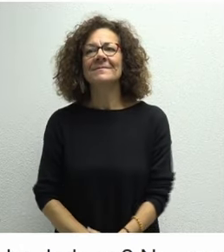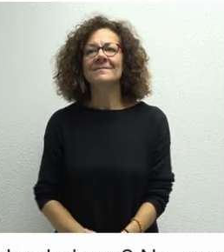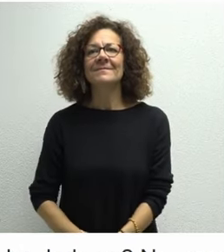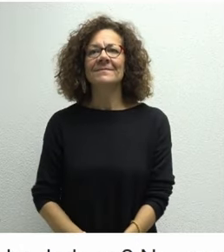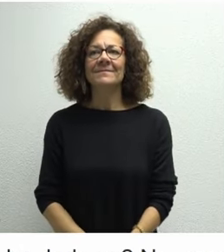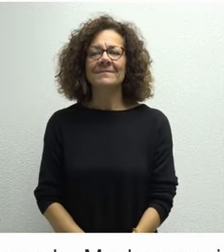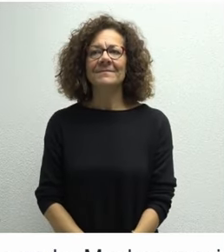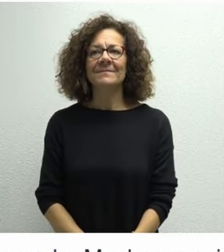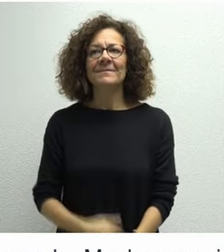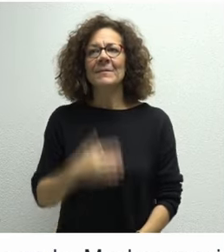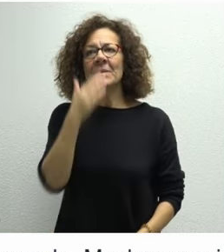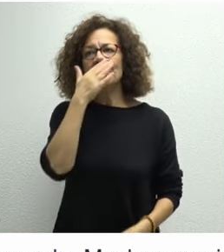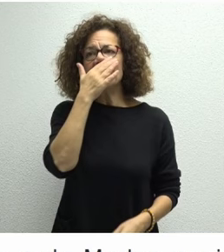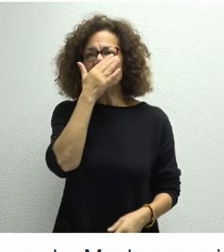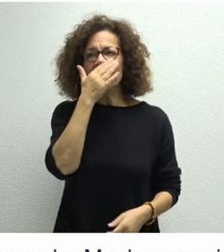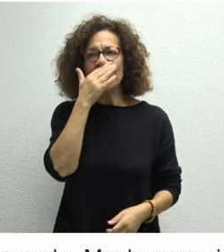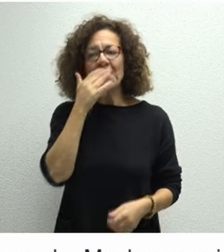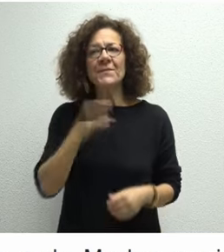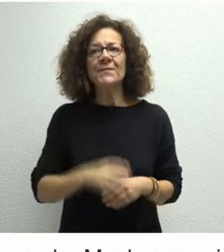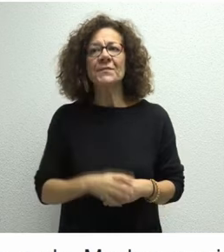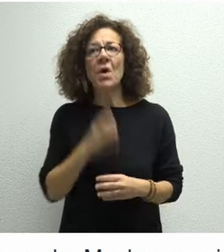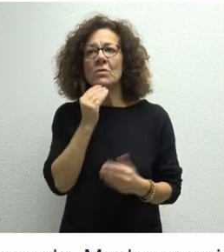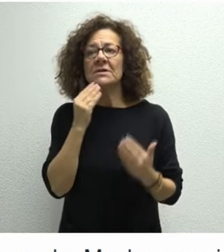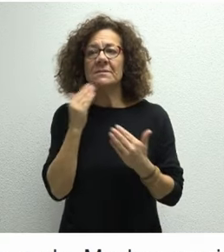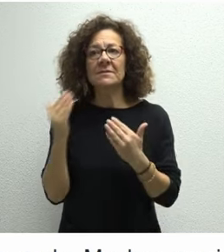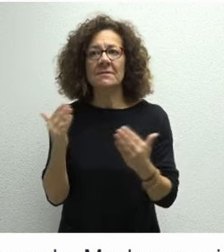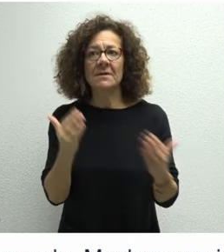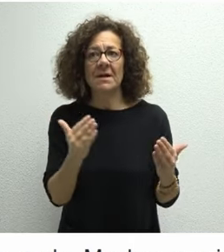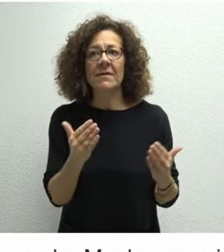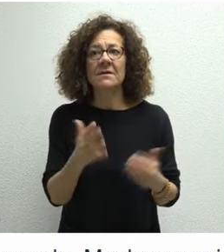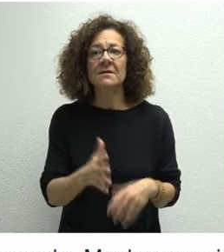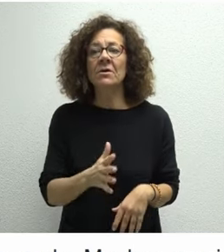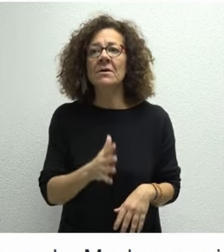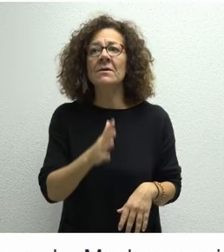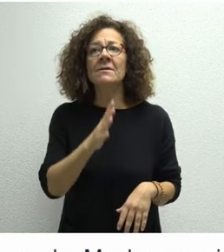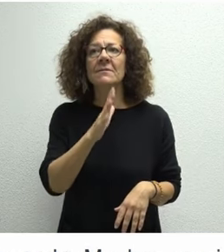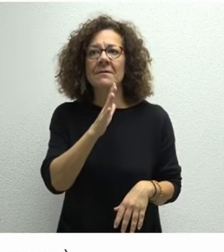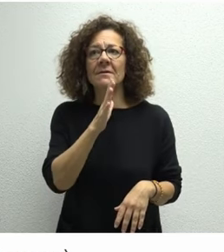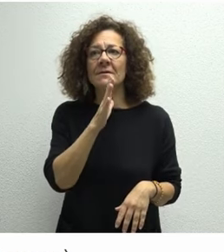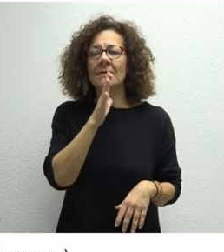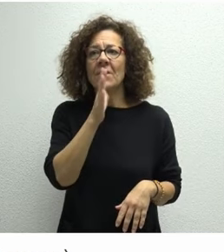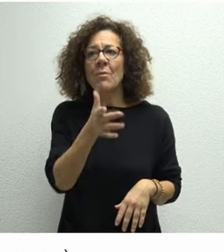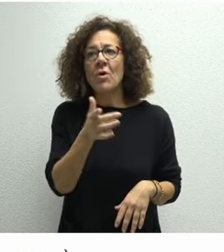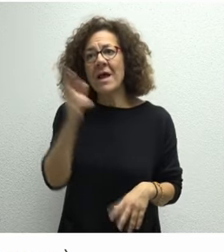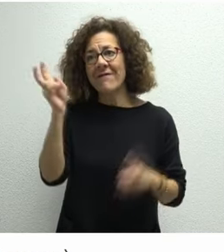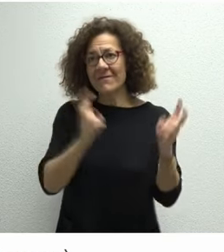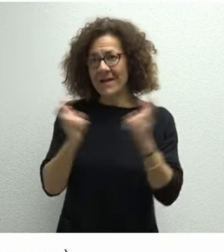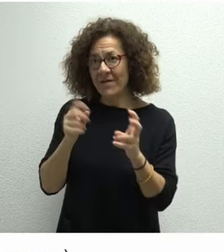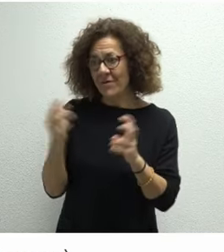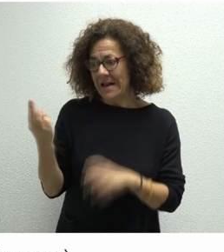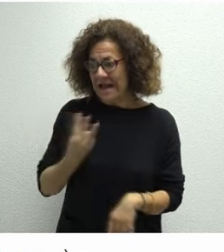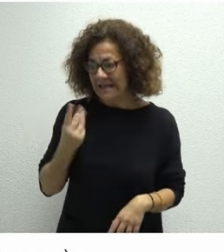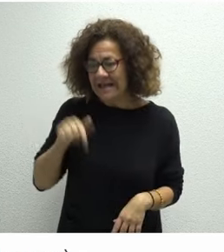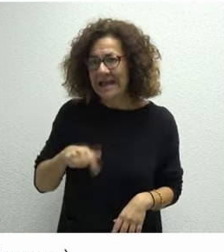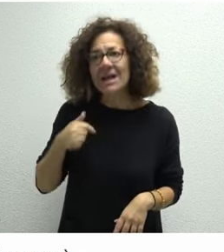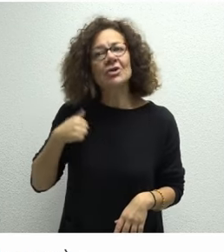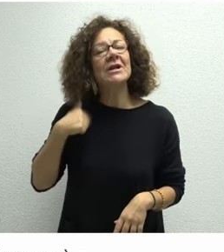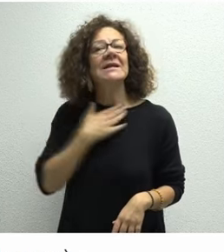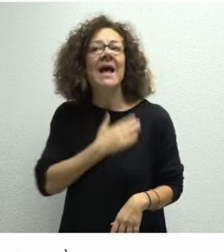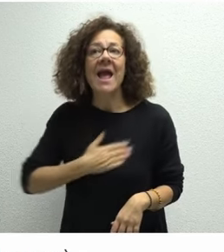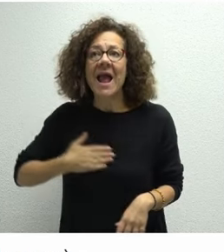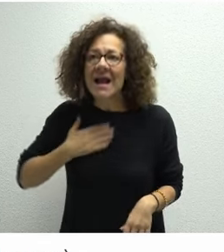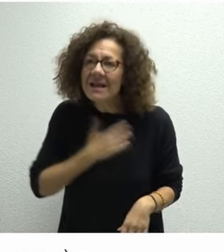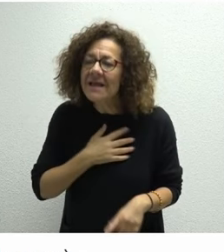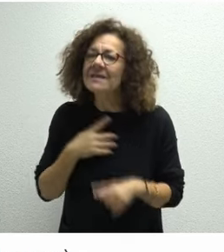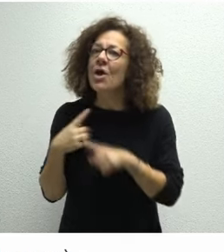Teresa Muchas gracias Bueno muchísimas gracias por invitarnos a estar hoy aquí a Elena y amí estamos encantadas de